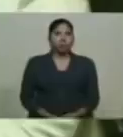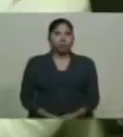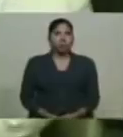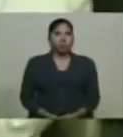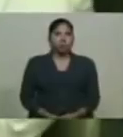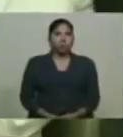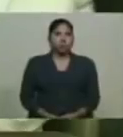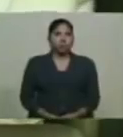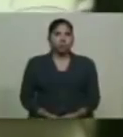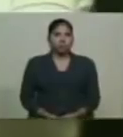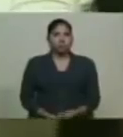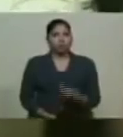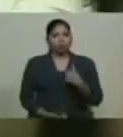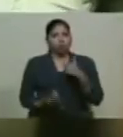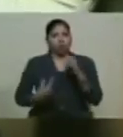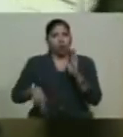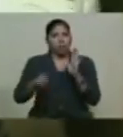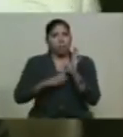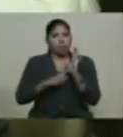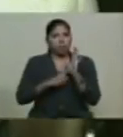Lo he venido diciendo y lo ratifico.